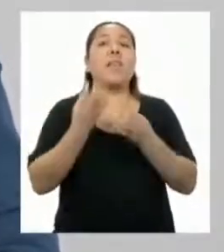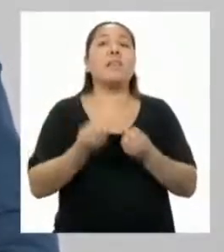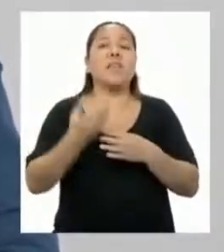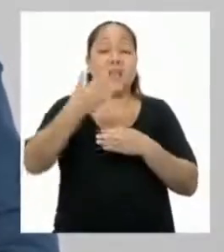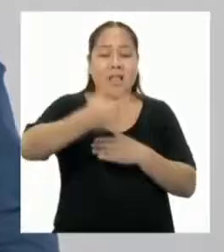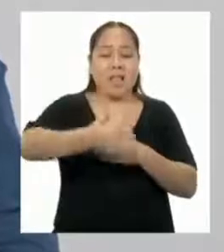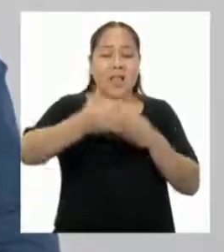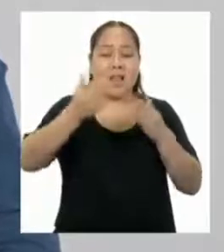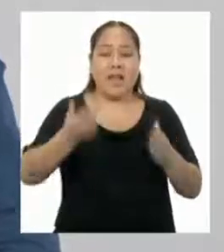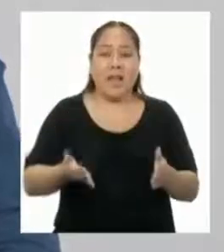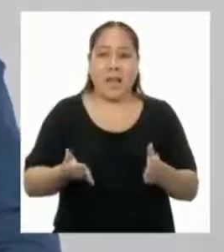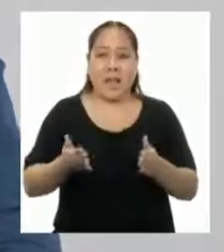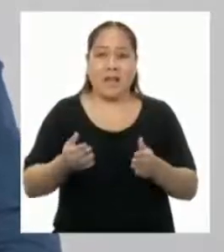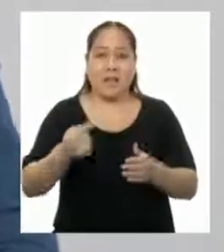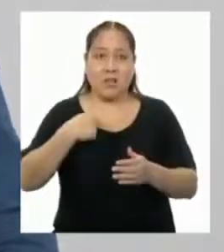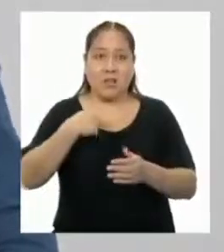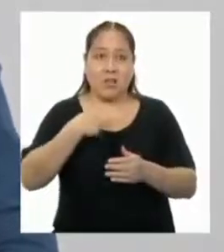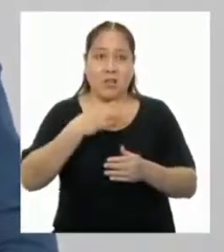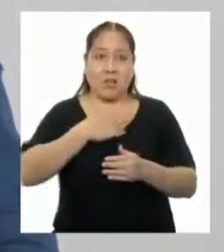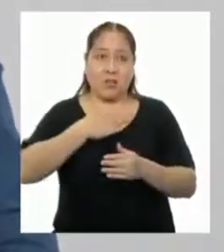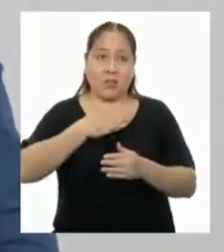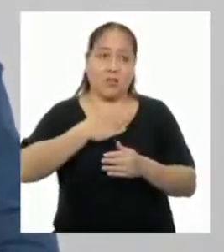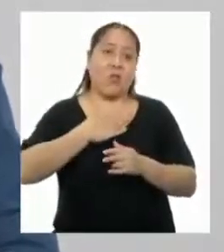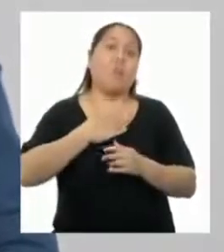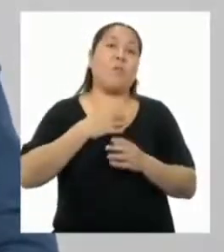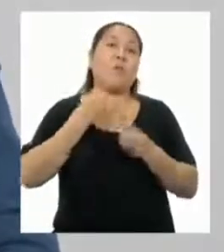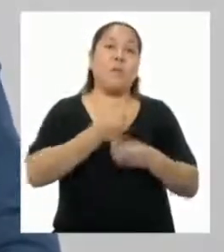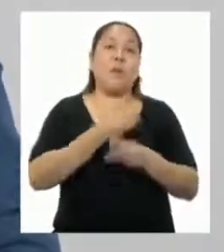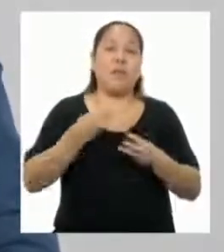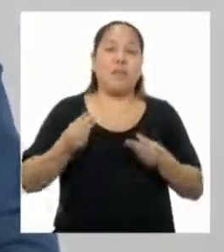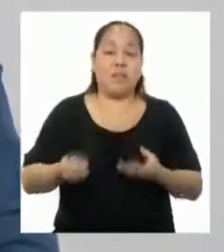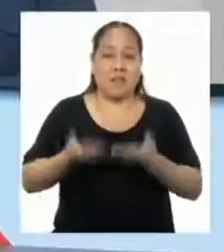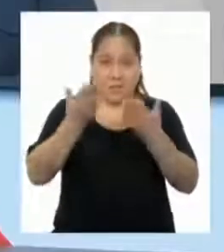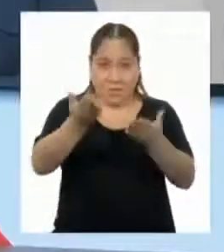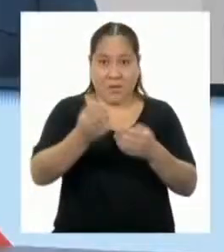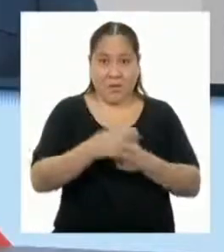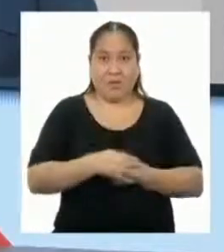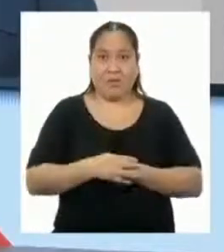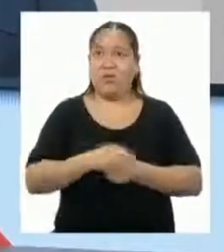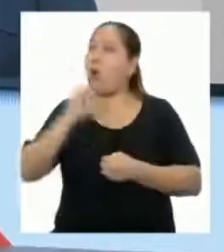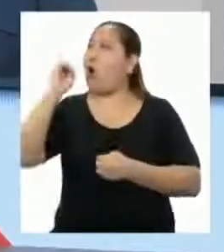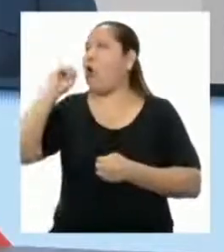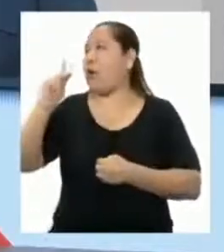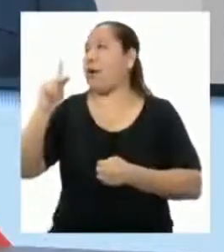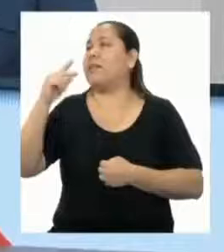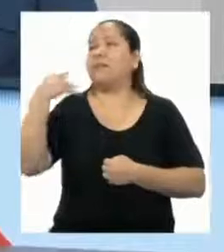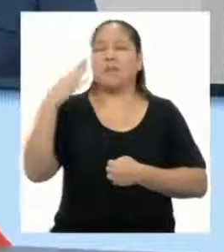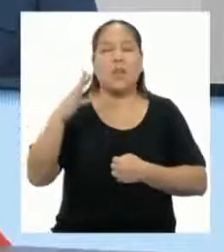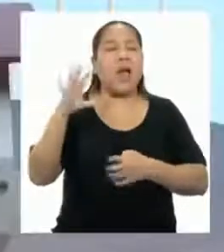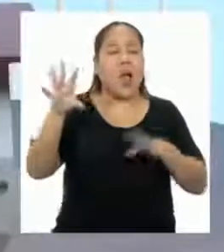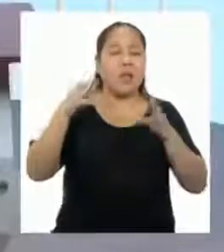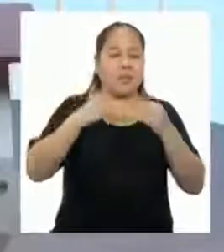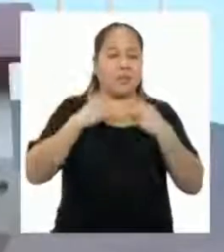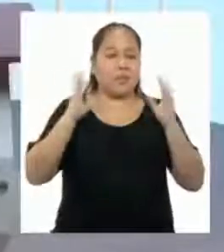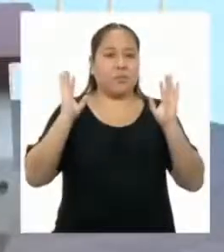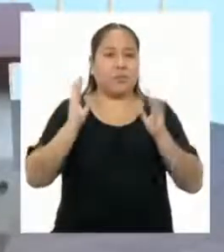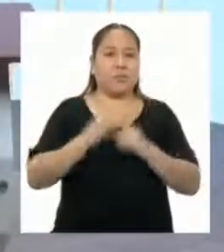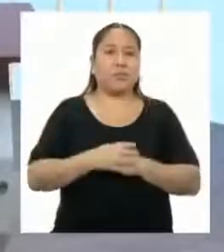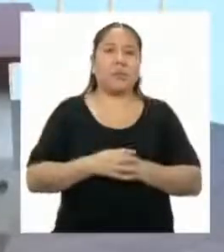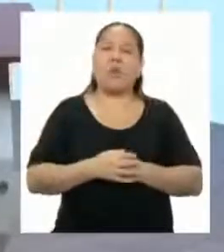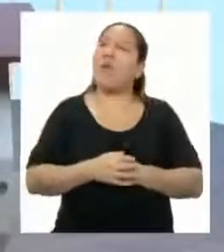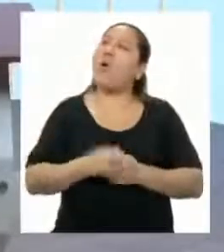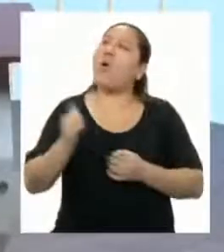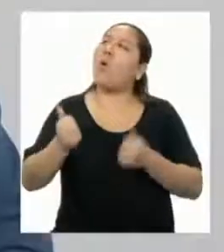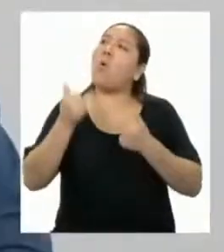cajas que puedes construir con todo el material que tengo para darte. Ok, profesora, reto aceptado. ¿Y qué